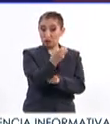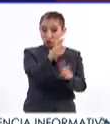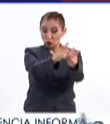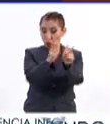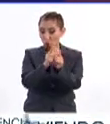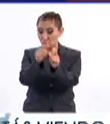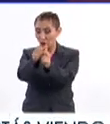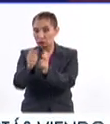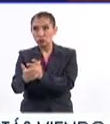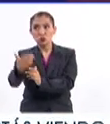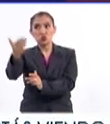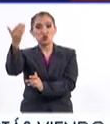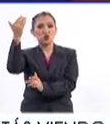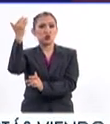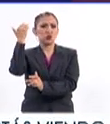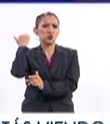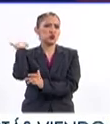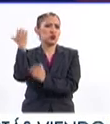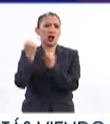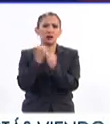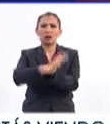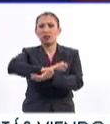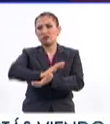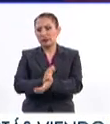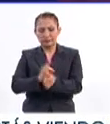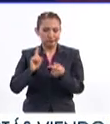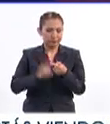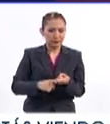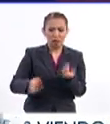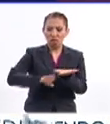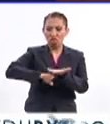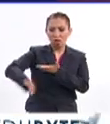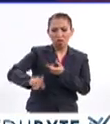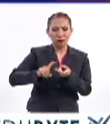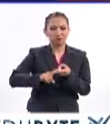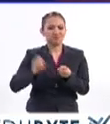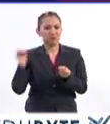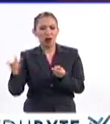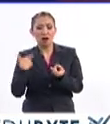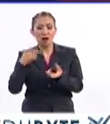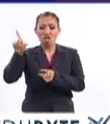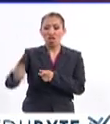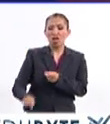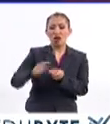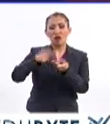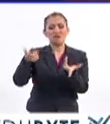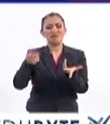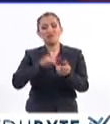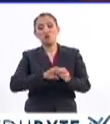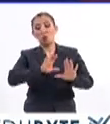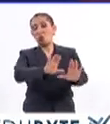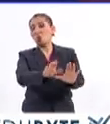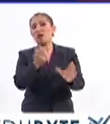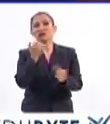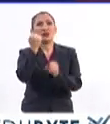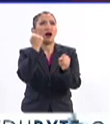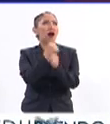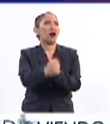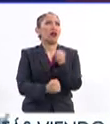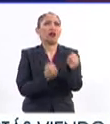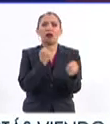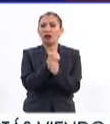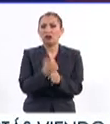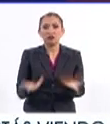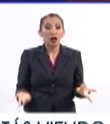estos grupos que han sido discriminados, excluidos, subordinados, marginados durante